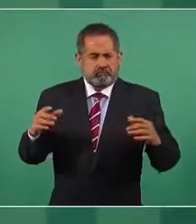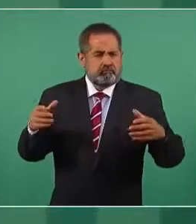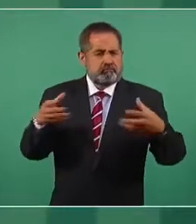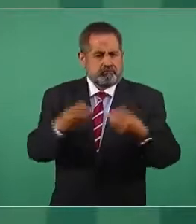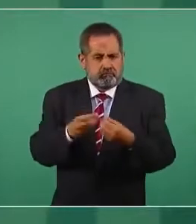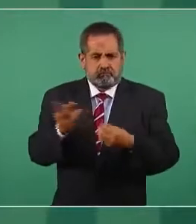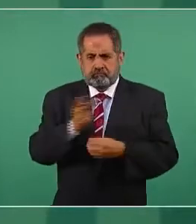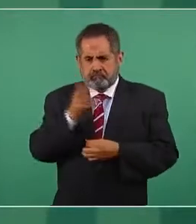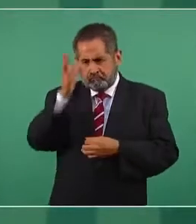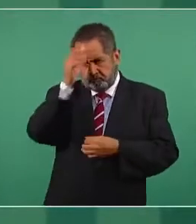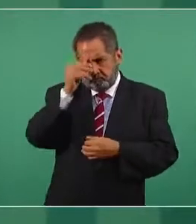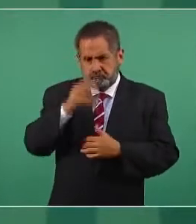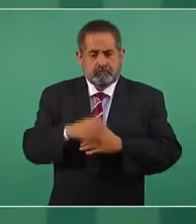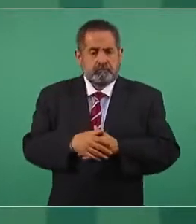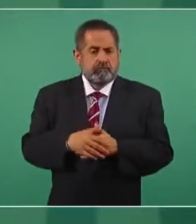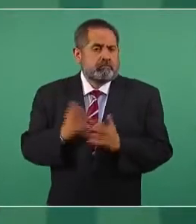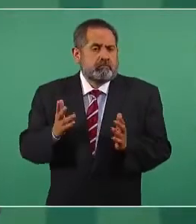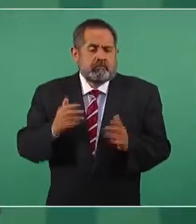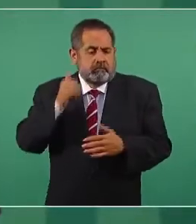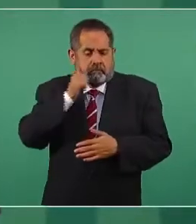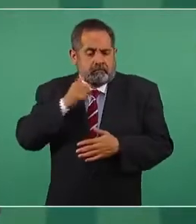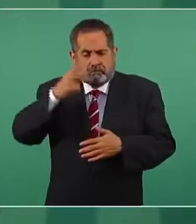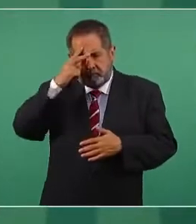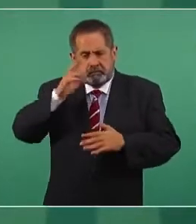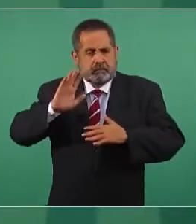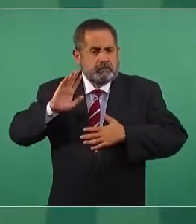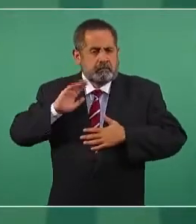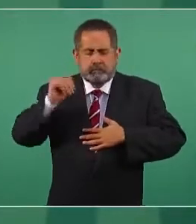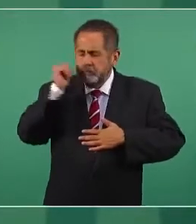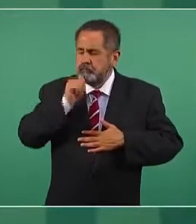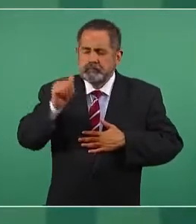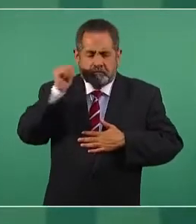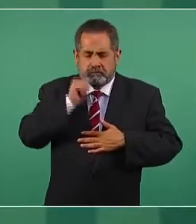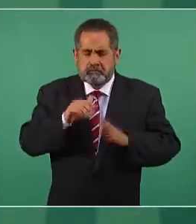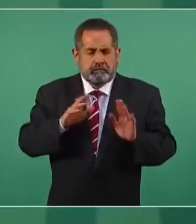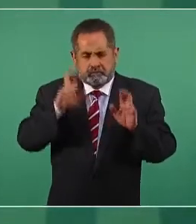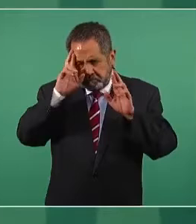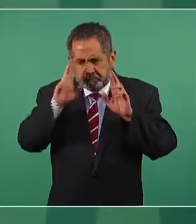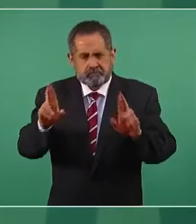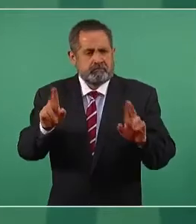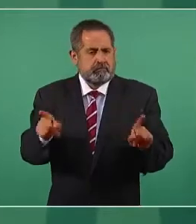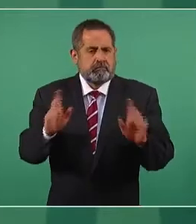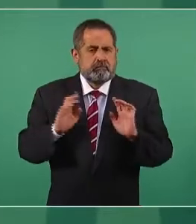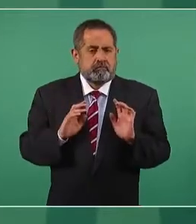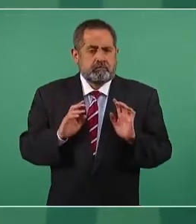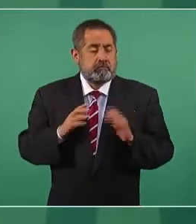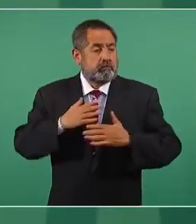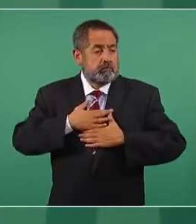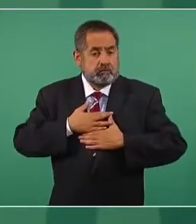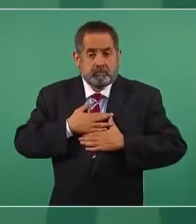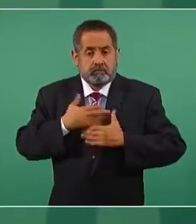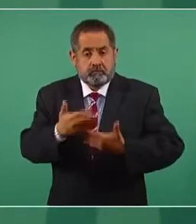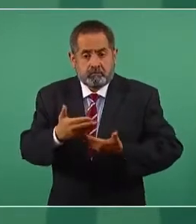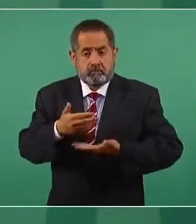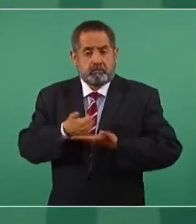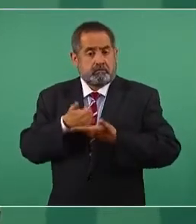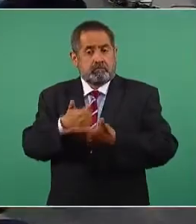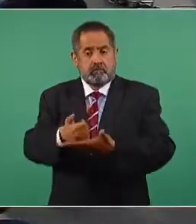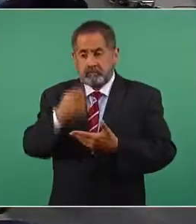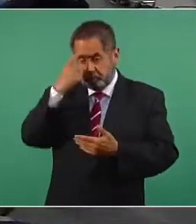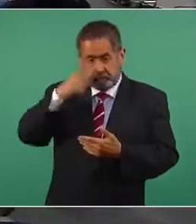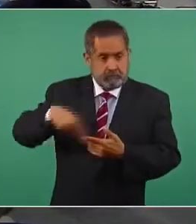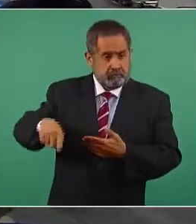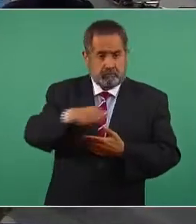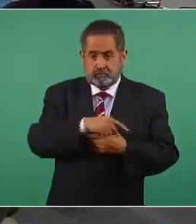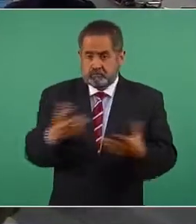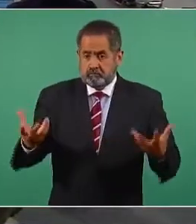buscar acuerdos. Esa ha sido la postura de México todo el tiempo. Entonces, todo lo que nosotros podamos hacer para contribuir a